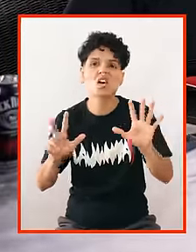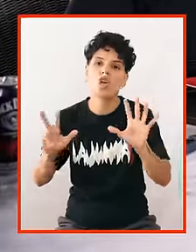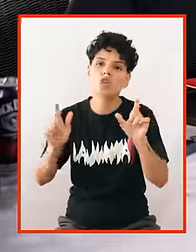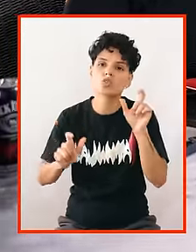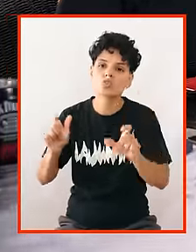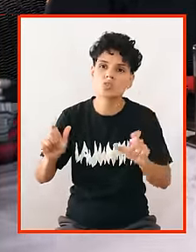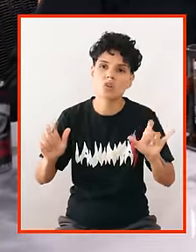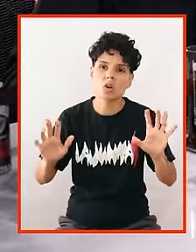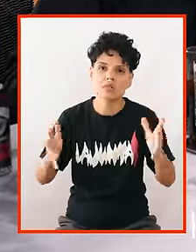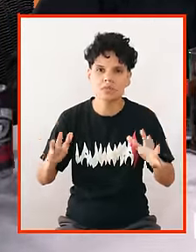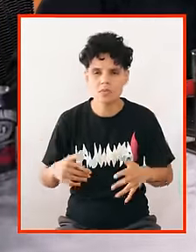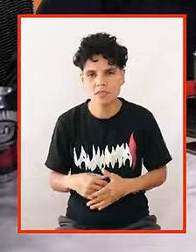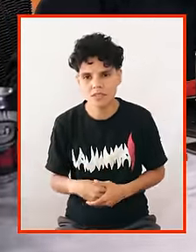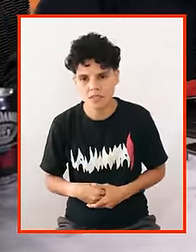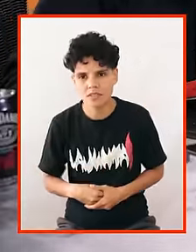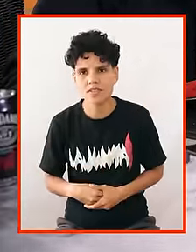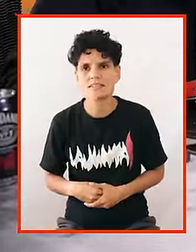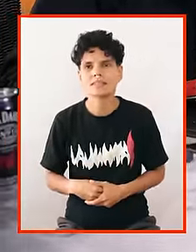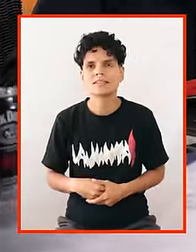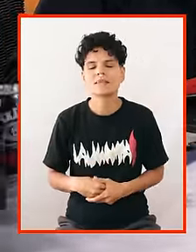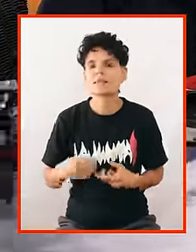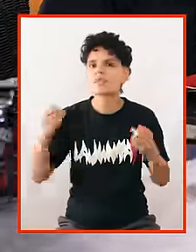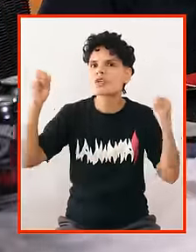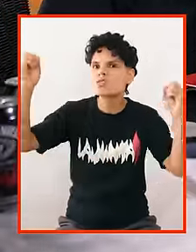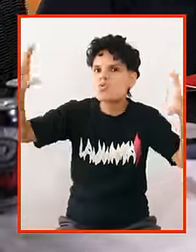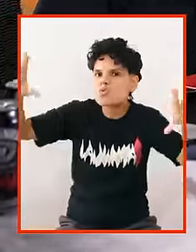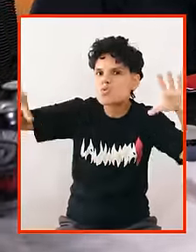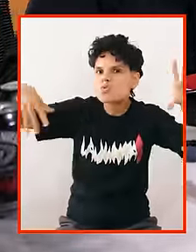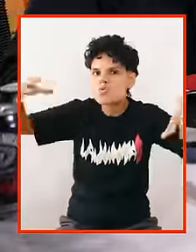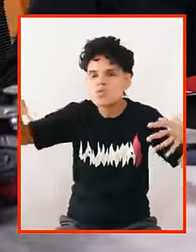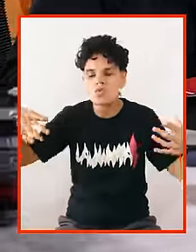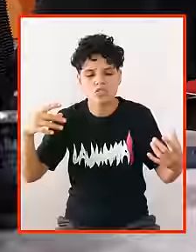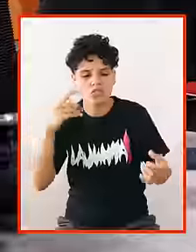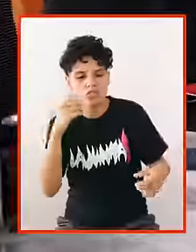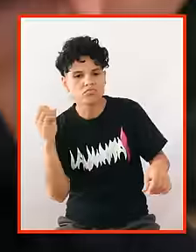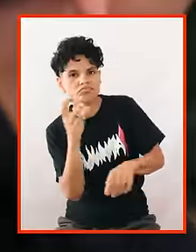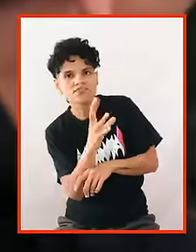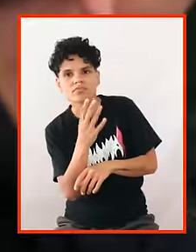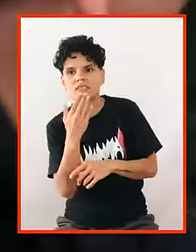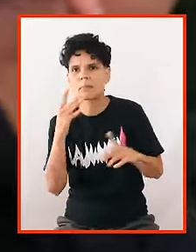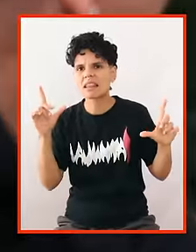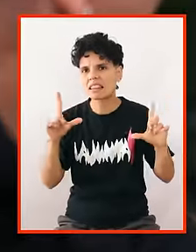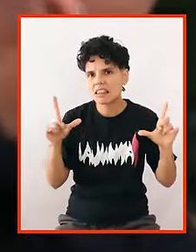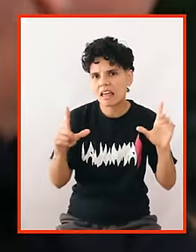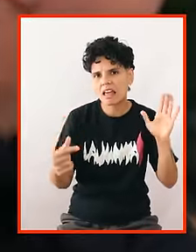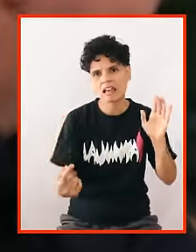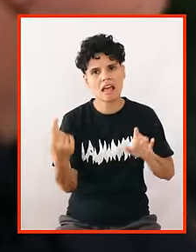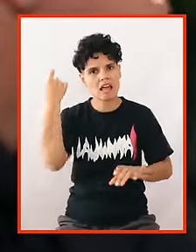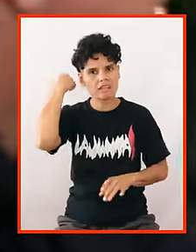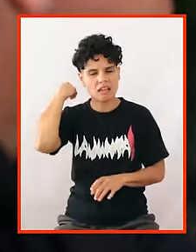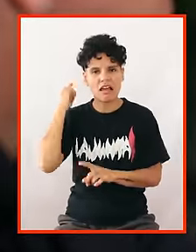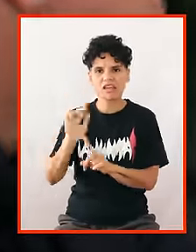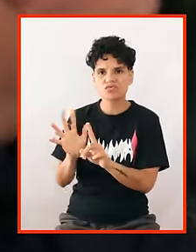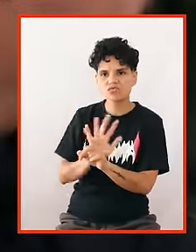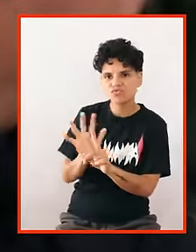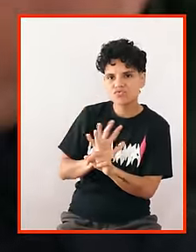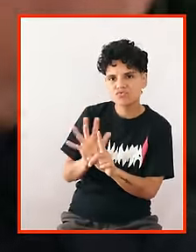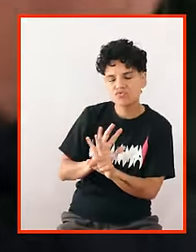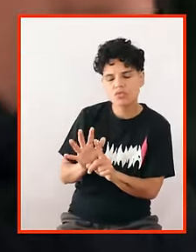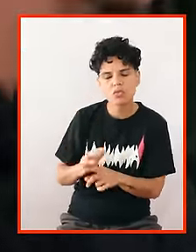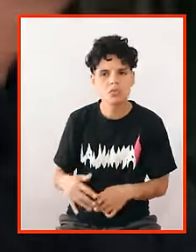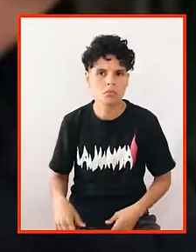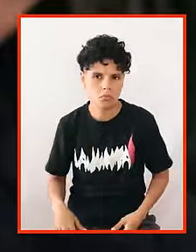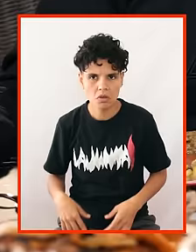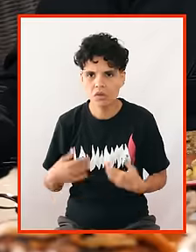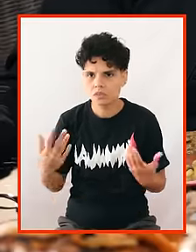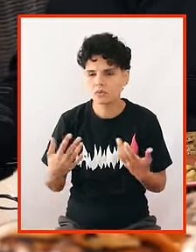Vacío. 8 personas. 8 personas. Sí. Y el escenario fue con iluminación, todo. Con iluminador, con el tipo tirando las visuales atrás. Toda la power.